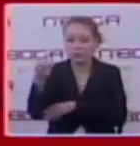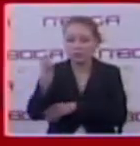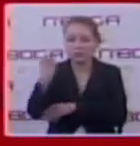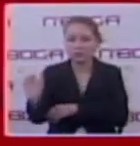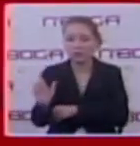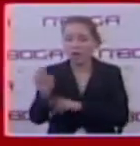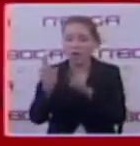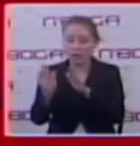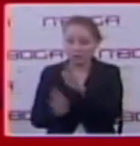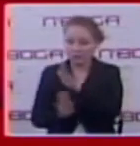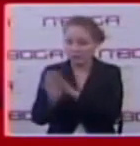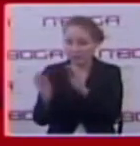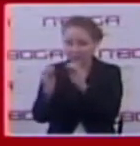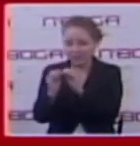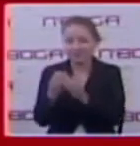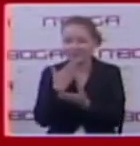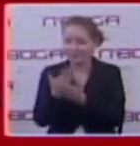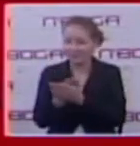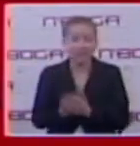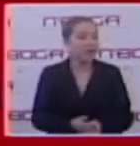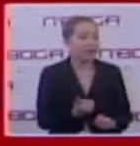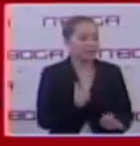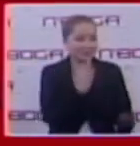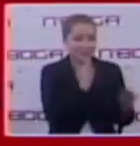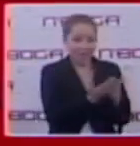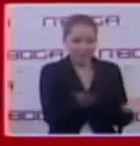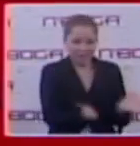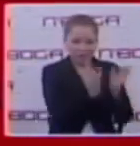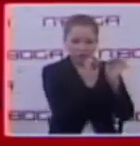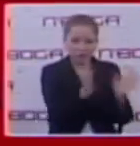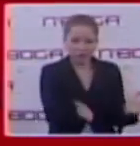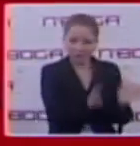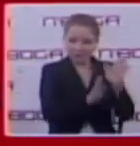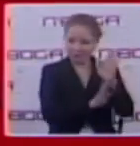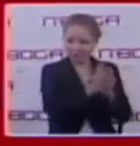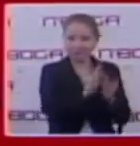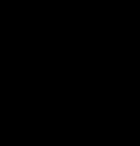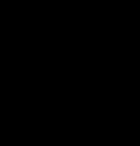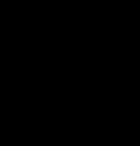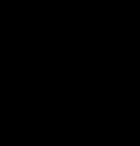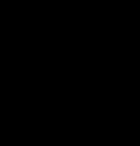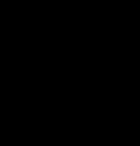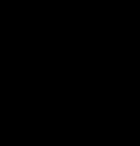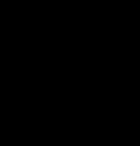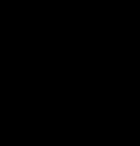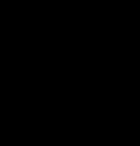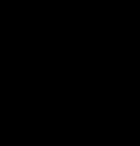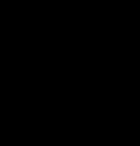sigan creciendo realmente. Yo le agradezco por acompañarnos y éxitos, ¿ah? Gracias por Muchas estar gracias. Aquí. Amigos